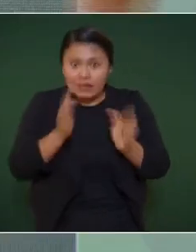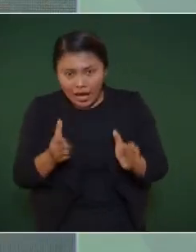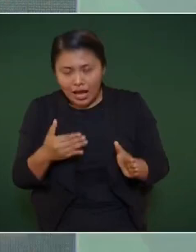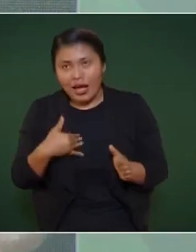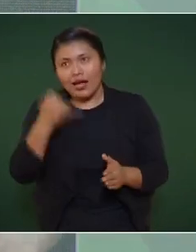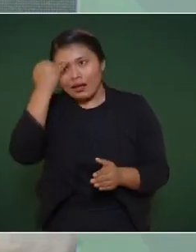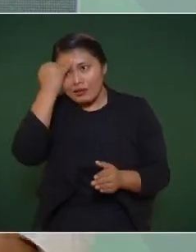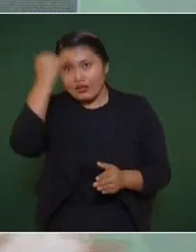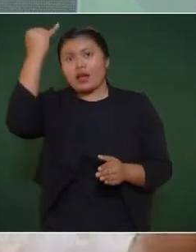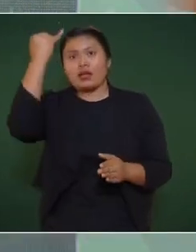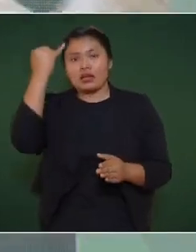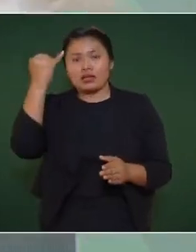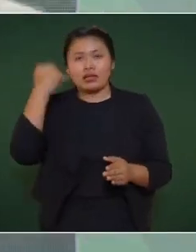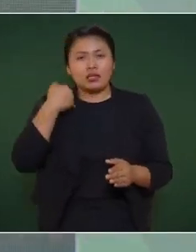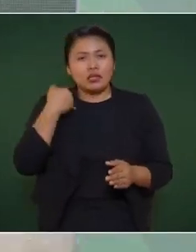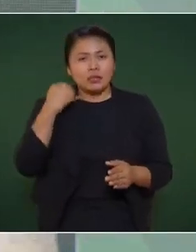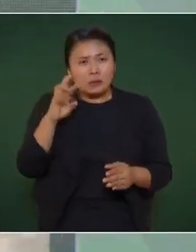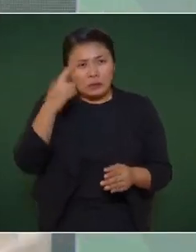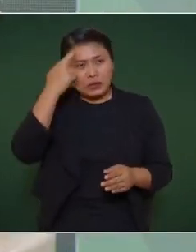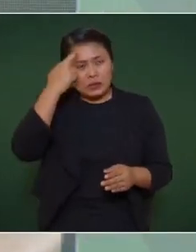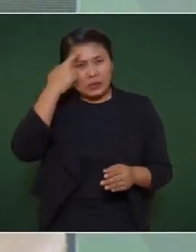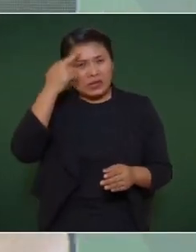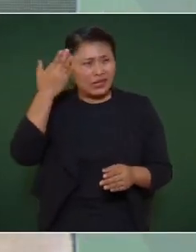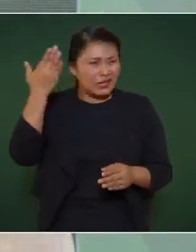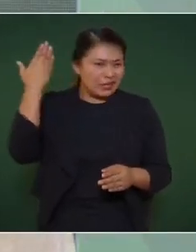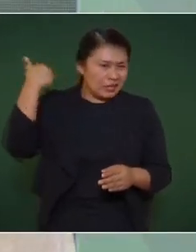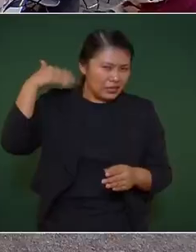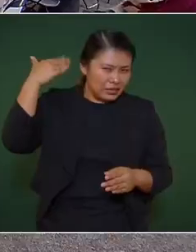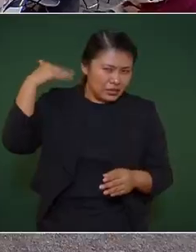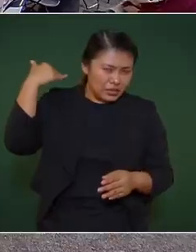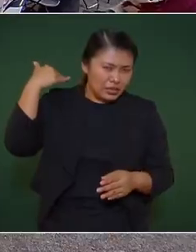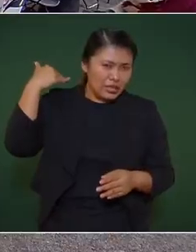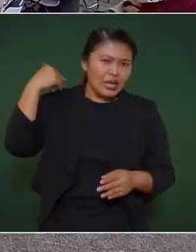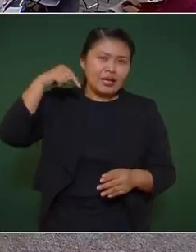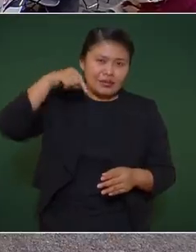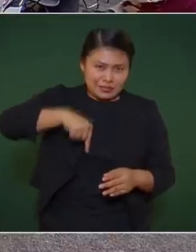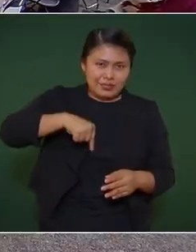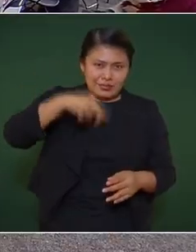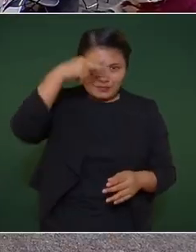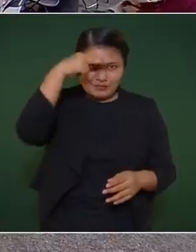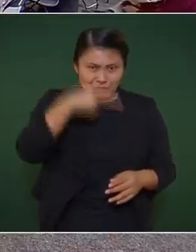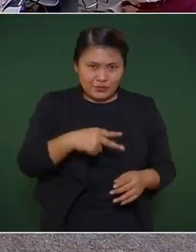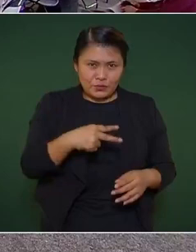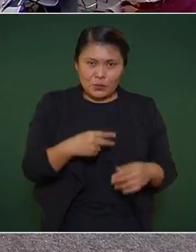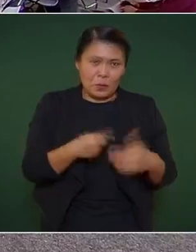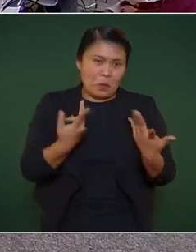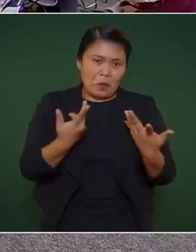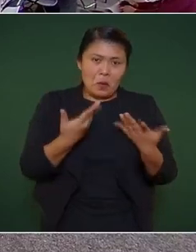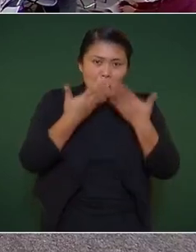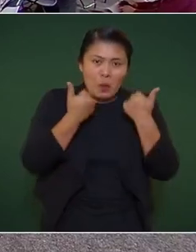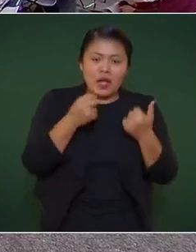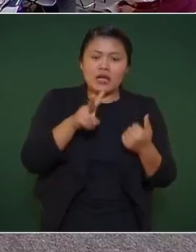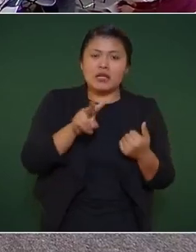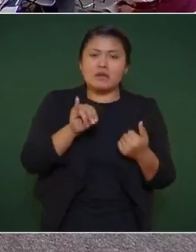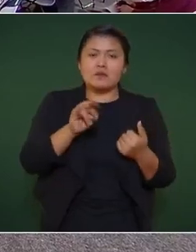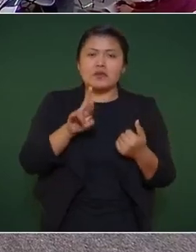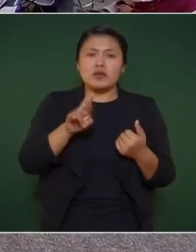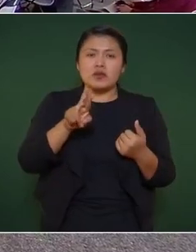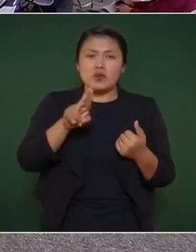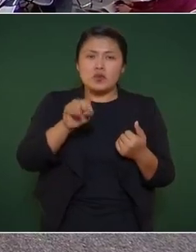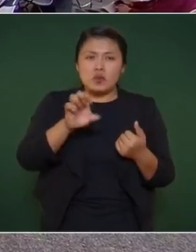No había viruela cuando llegan los europeos, traen la viruela,